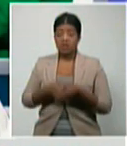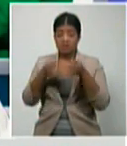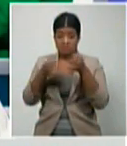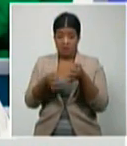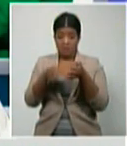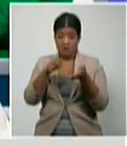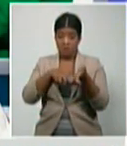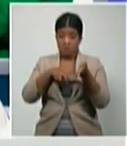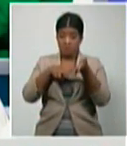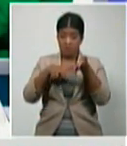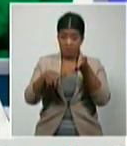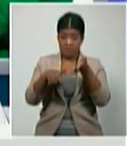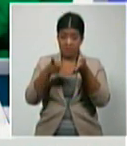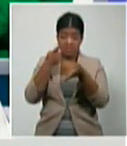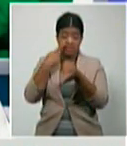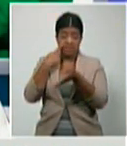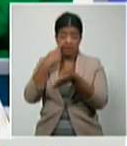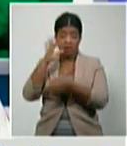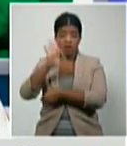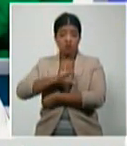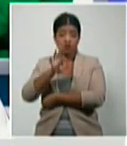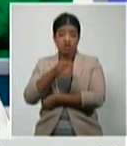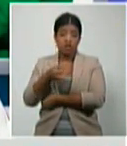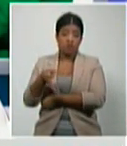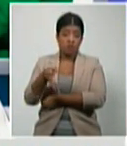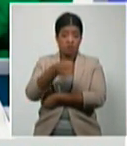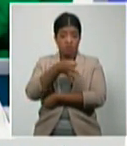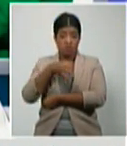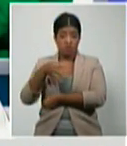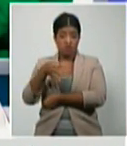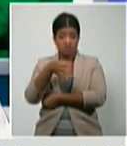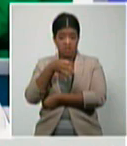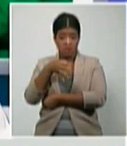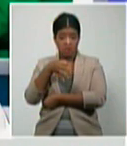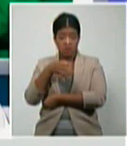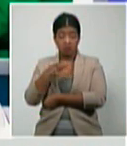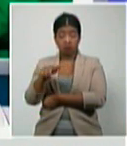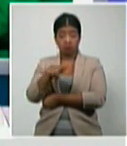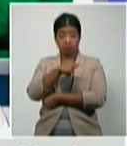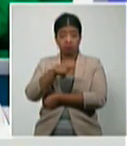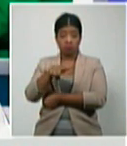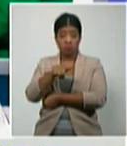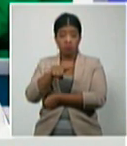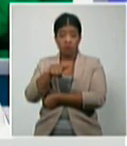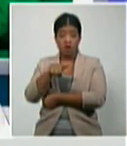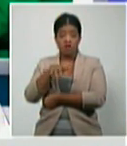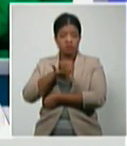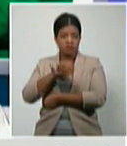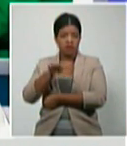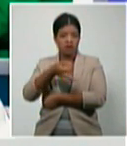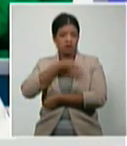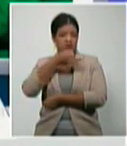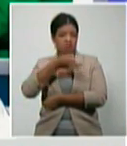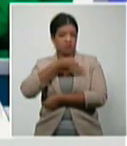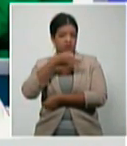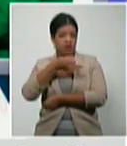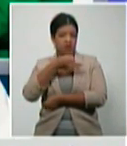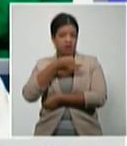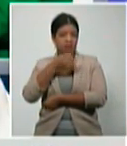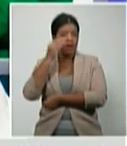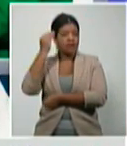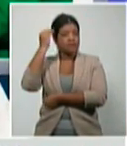por municipio, que también la representamos para saber